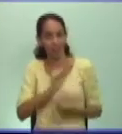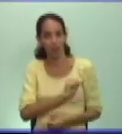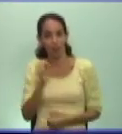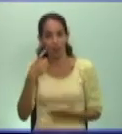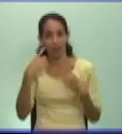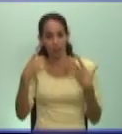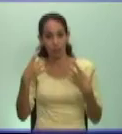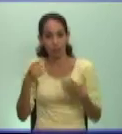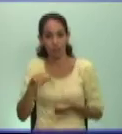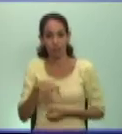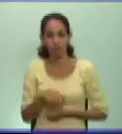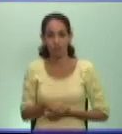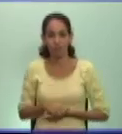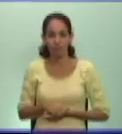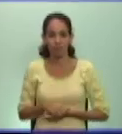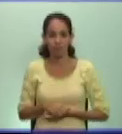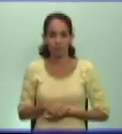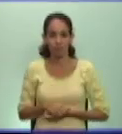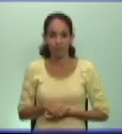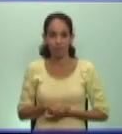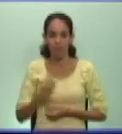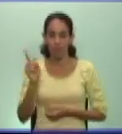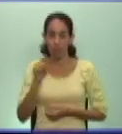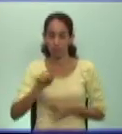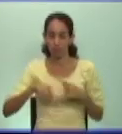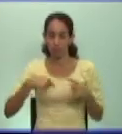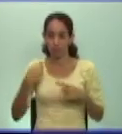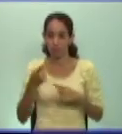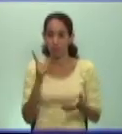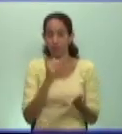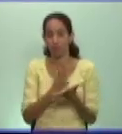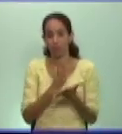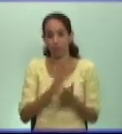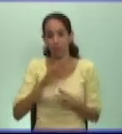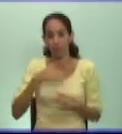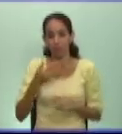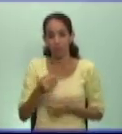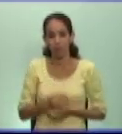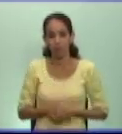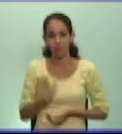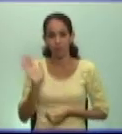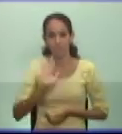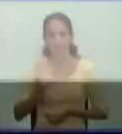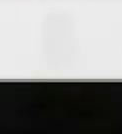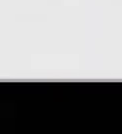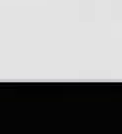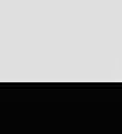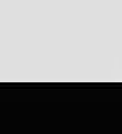nuestro objetivo. Sin más, entonces, nos vemos en otra ocasión.